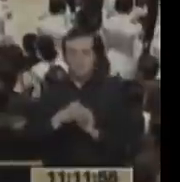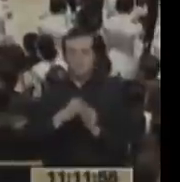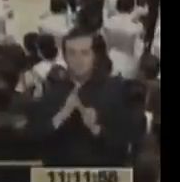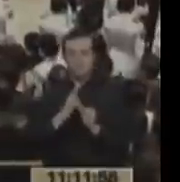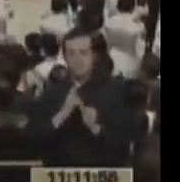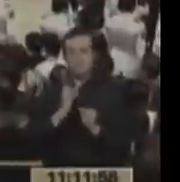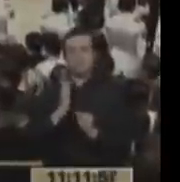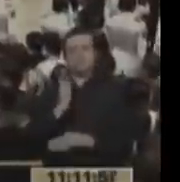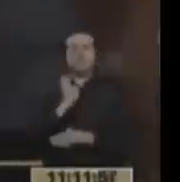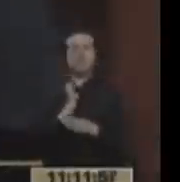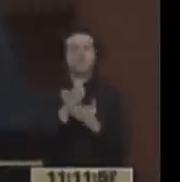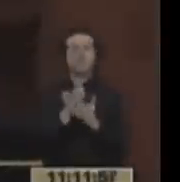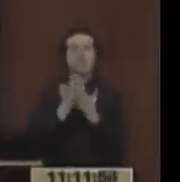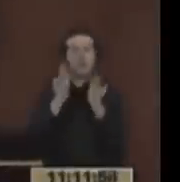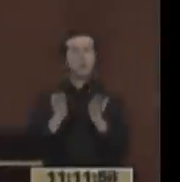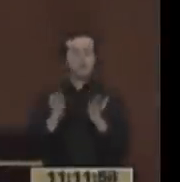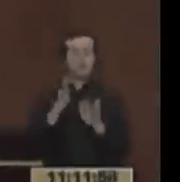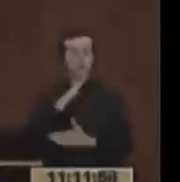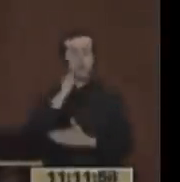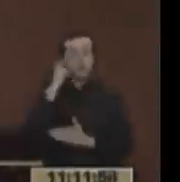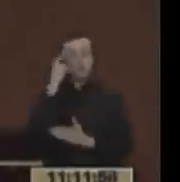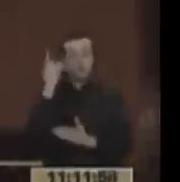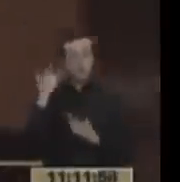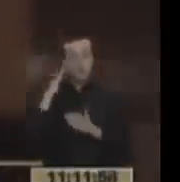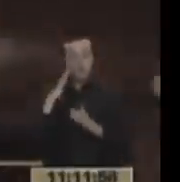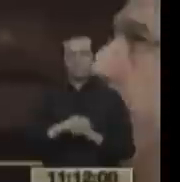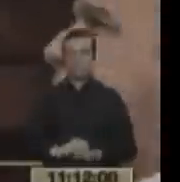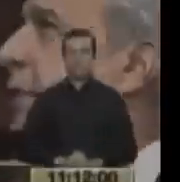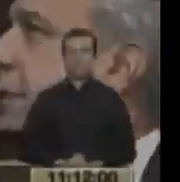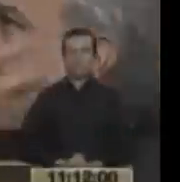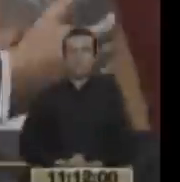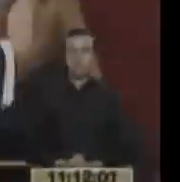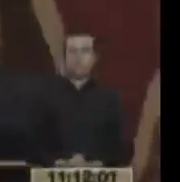Ecuador, economista Rafael Correa Delgado.